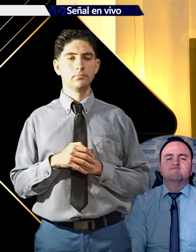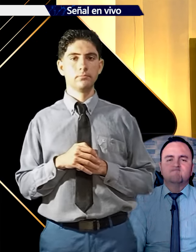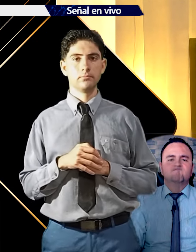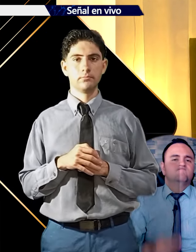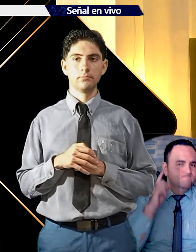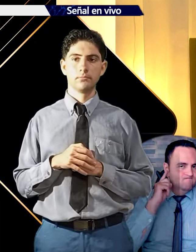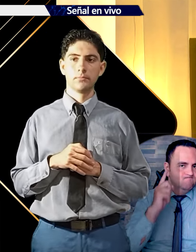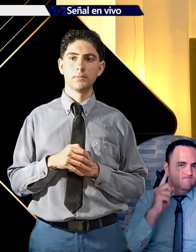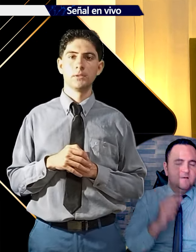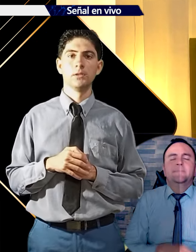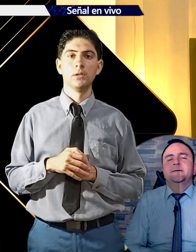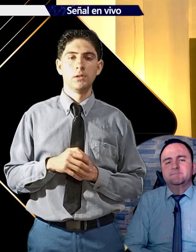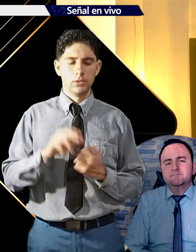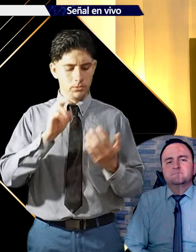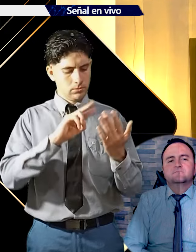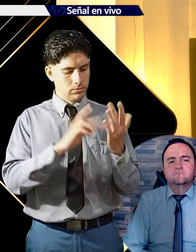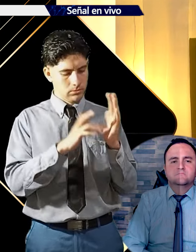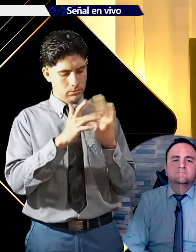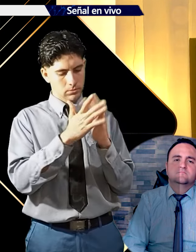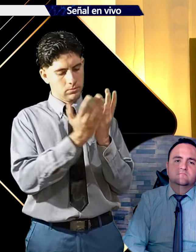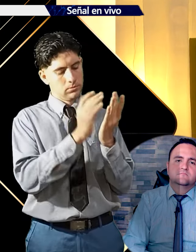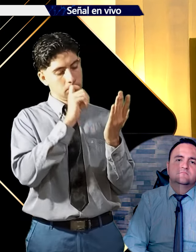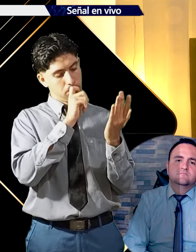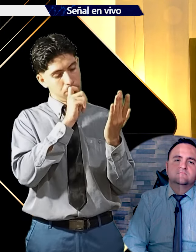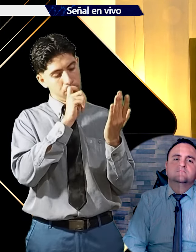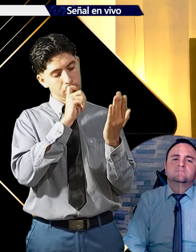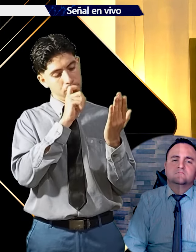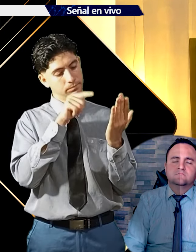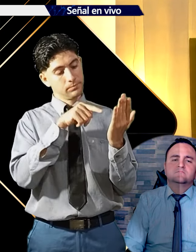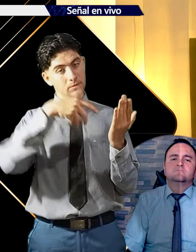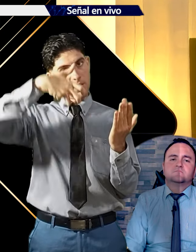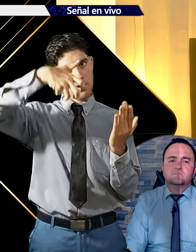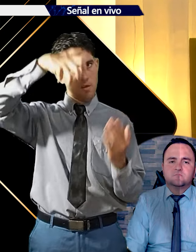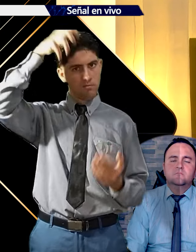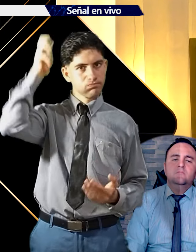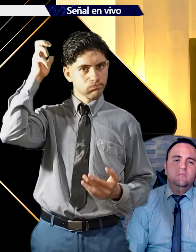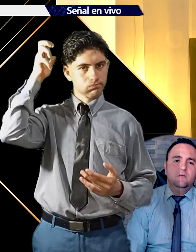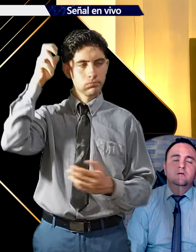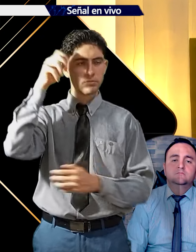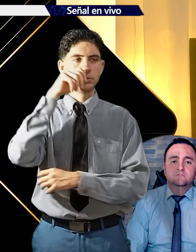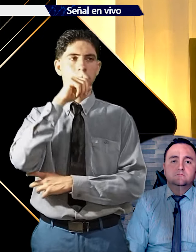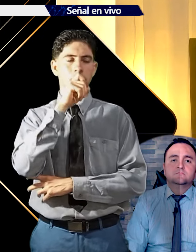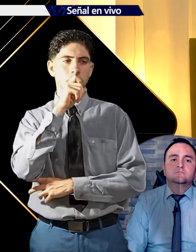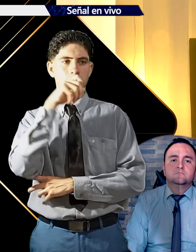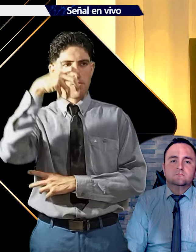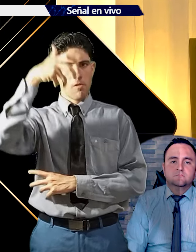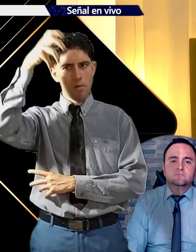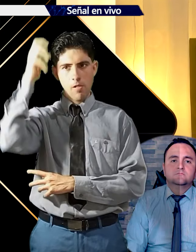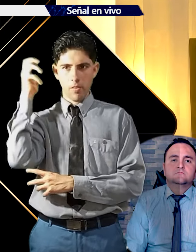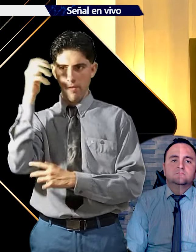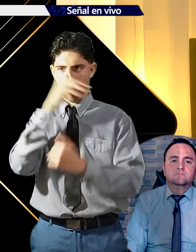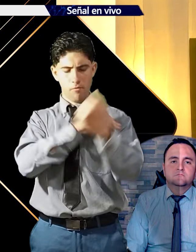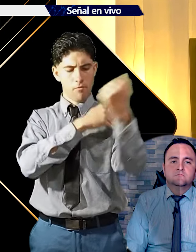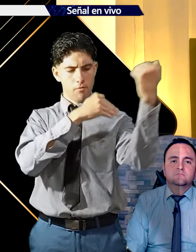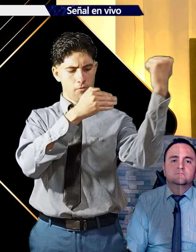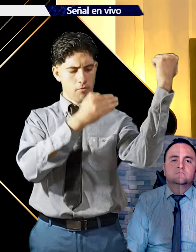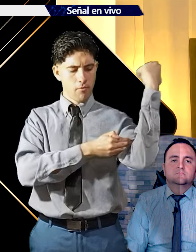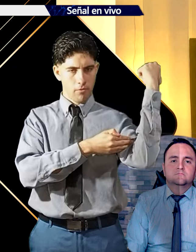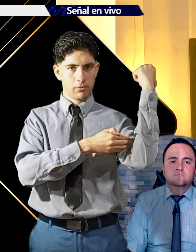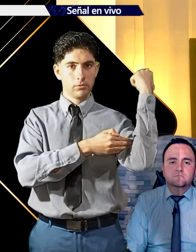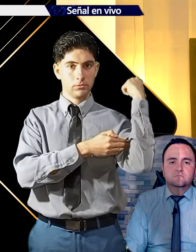llamado mucho la atención sobre lo que aquí está hablando sobre lo del león. Dice que